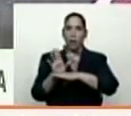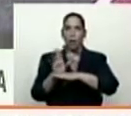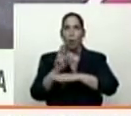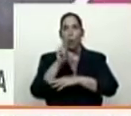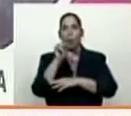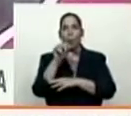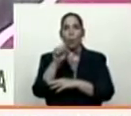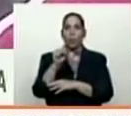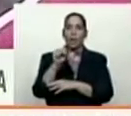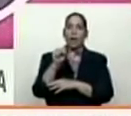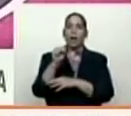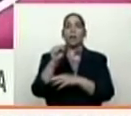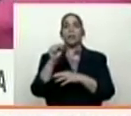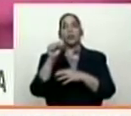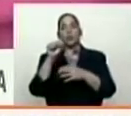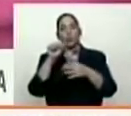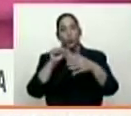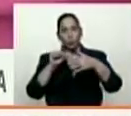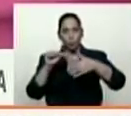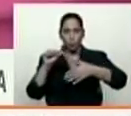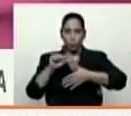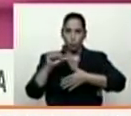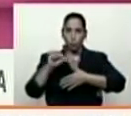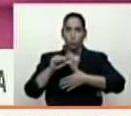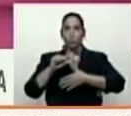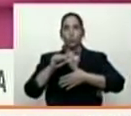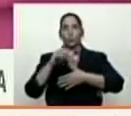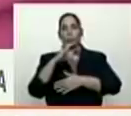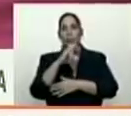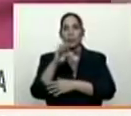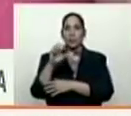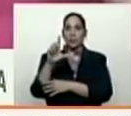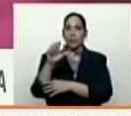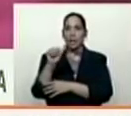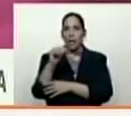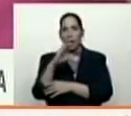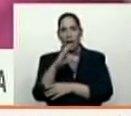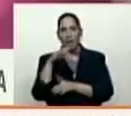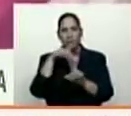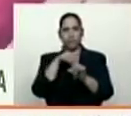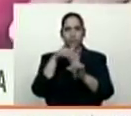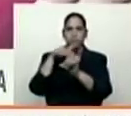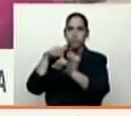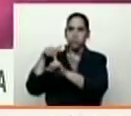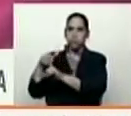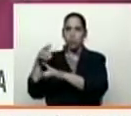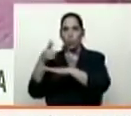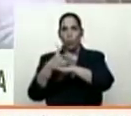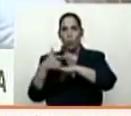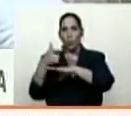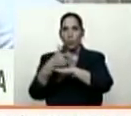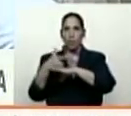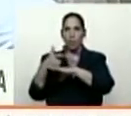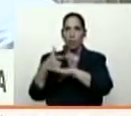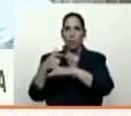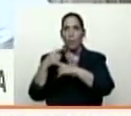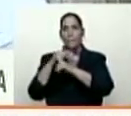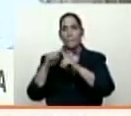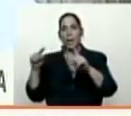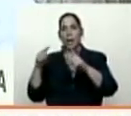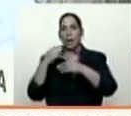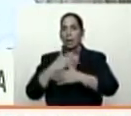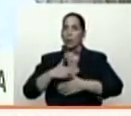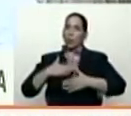la CELAC, hoy tan atacados por los gobiernos cipayos para complacer a los Estados Unidos, que nos